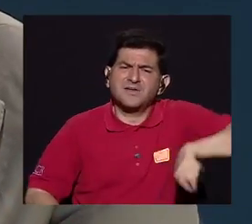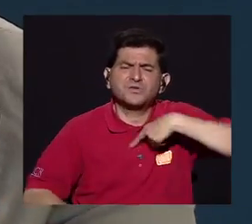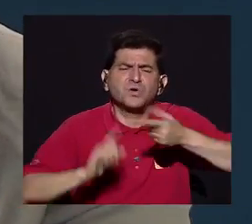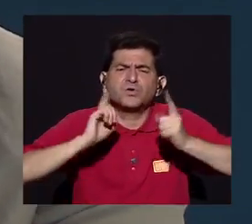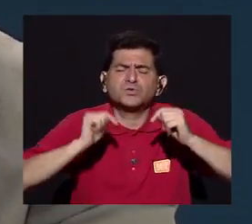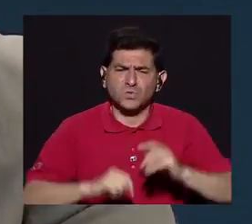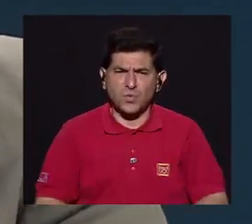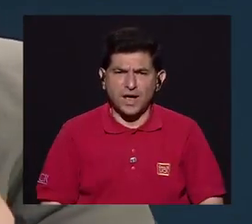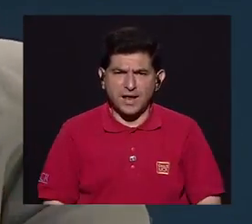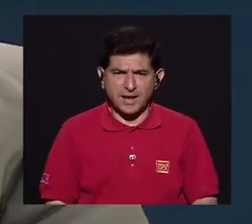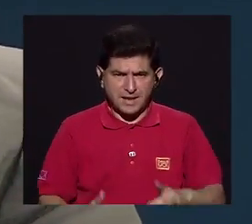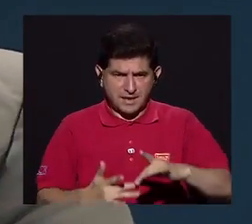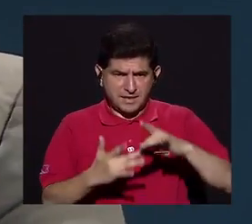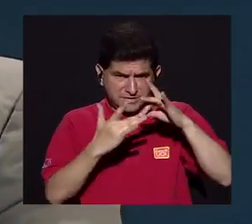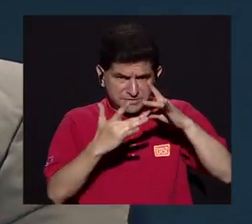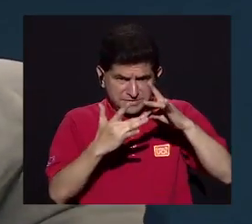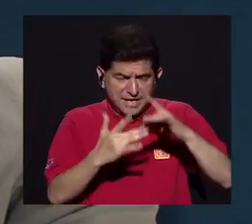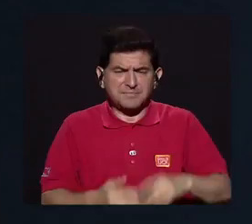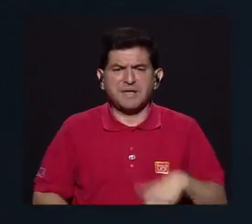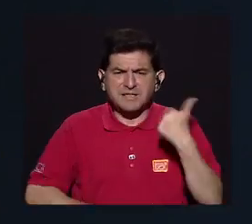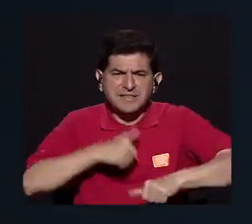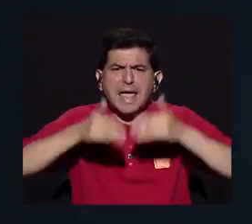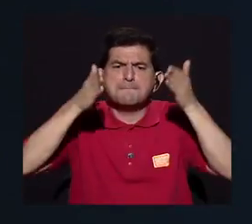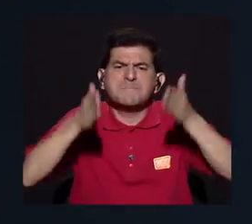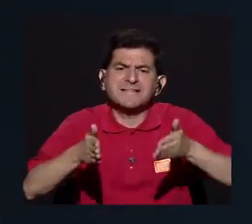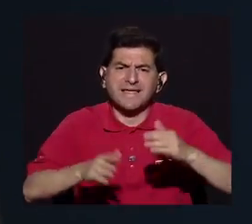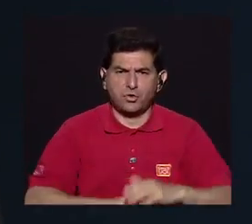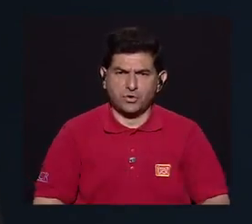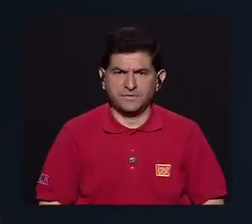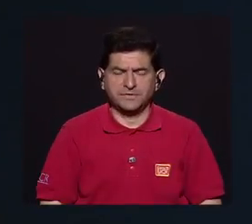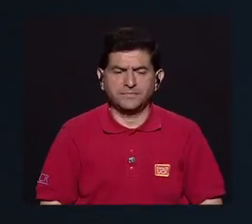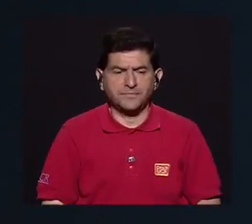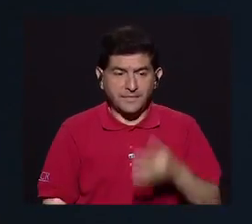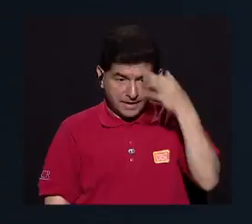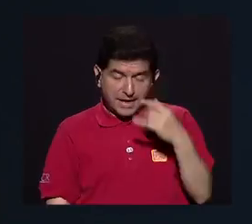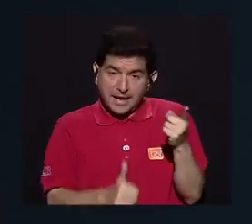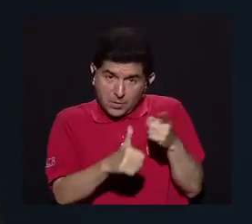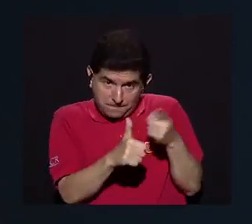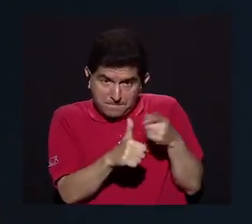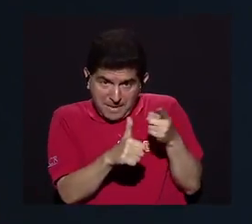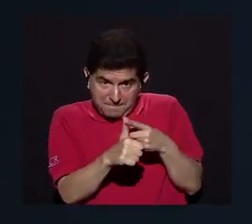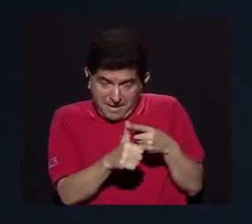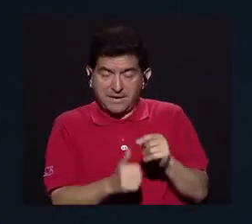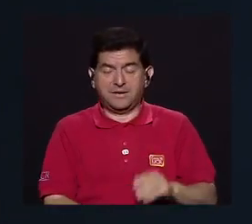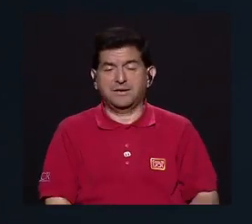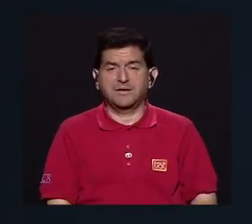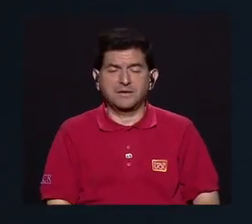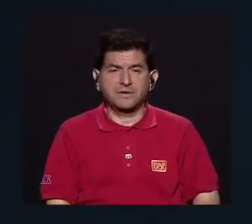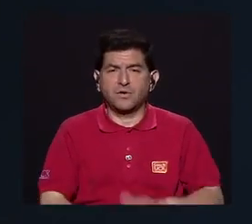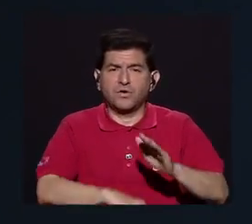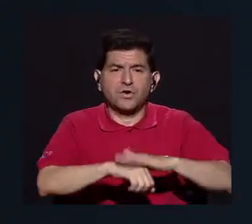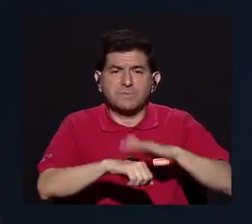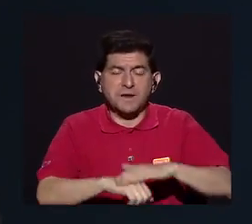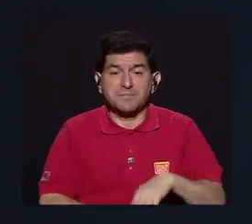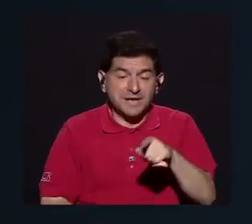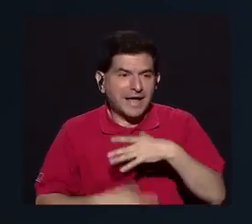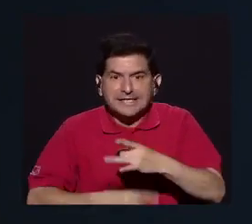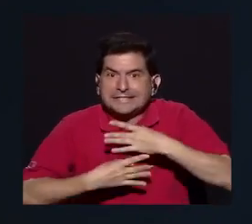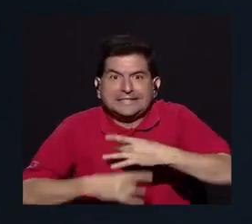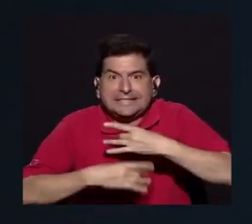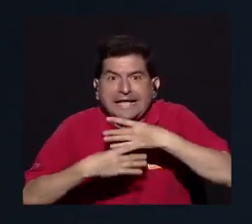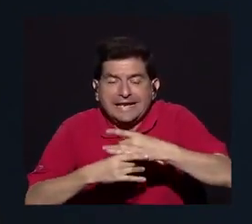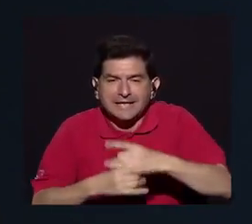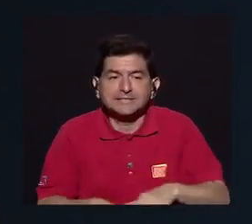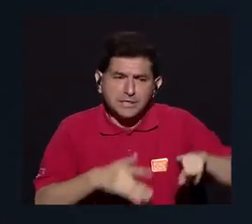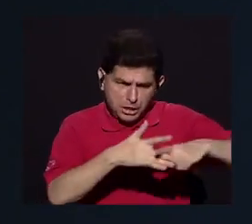nosotros, sobre todo como emprendedores? Yo creo que es primero no dejarte embargar por el entusiasmo. El entusiasmo